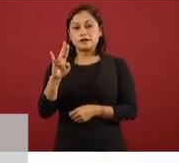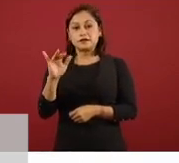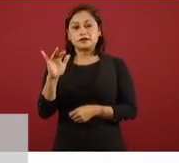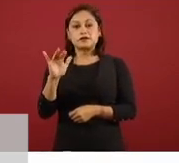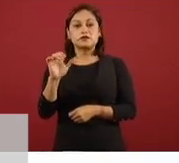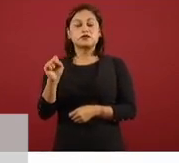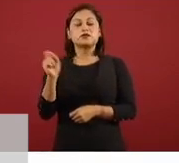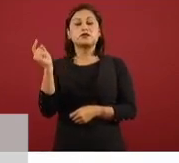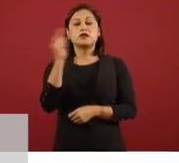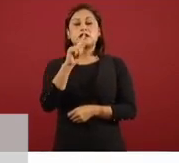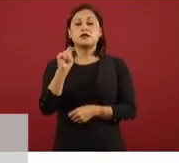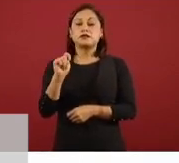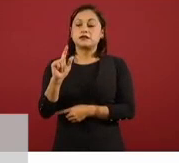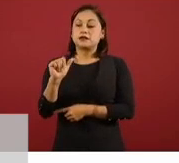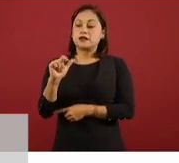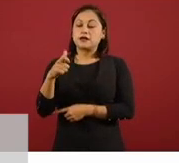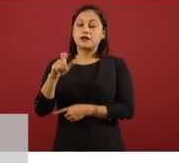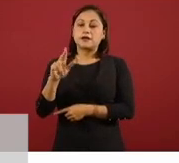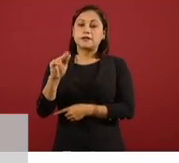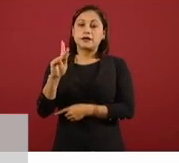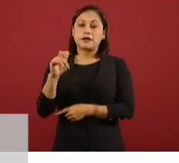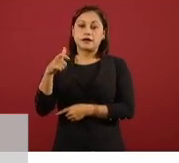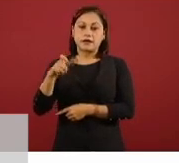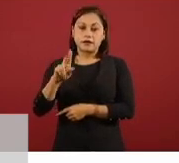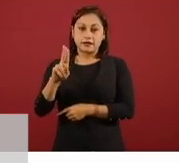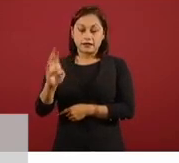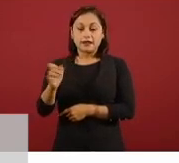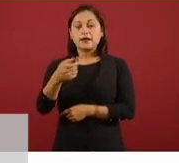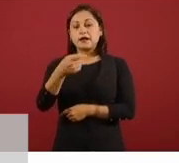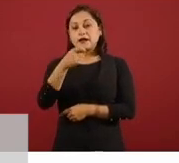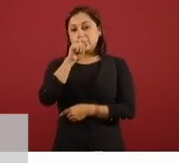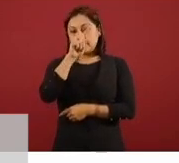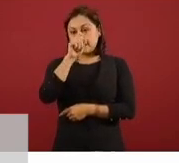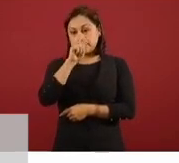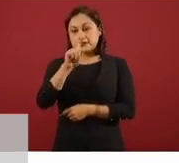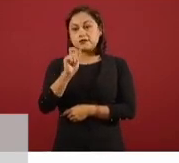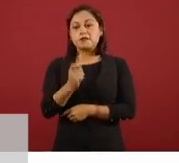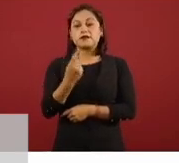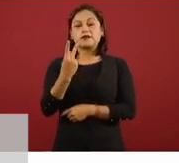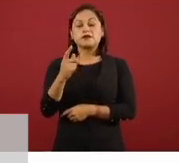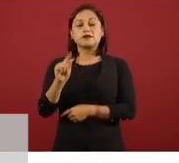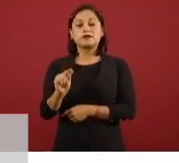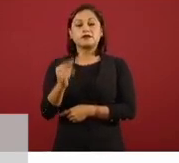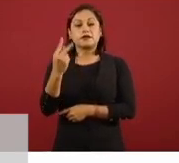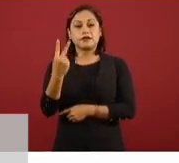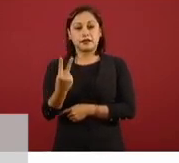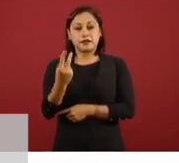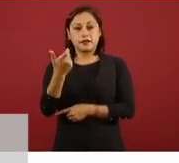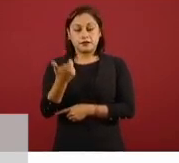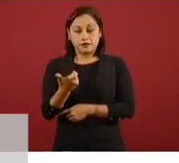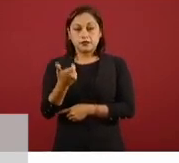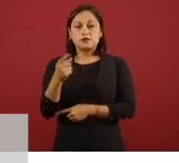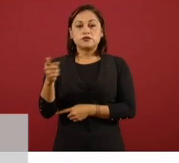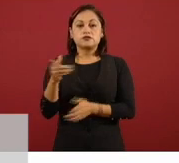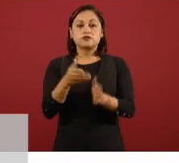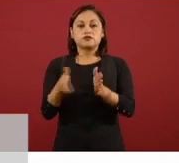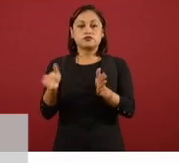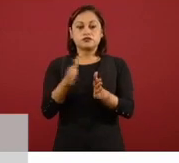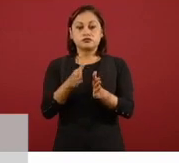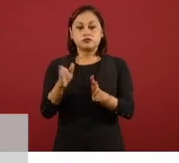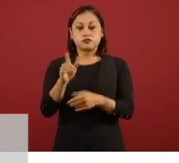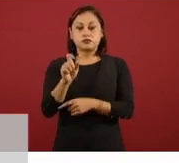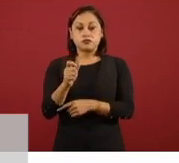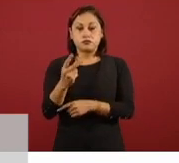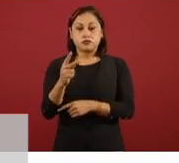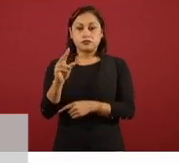ente reitera el presidente que méxico es un país de libertades y no aplicar el artículo 33 en el que